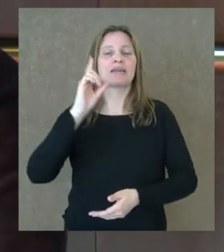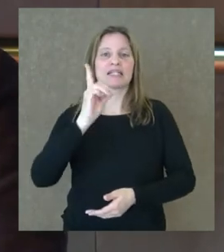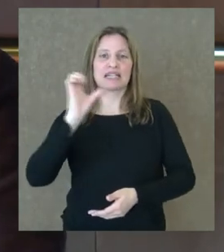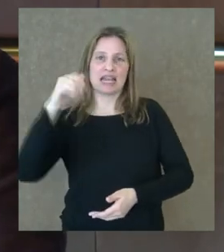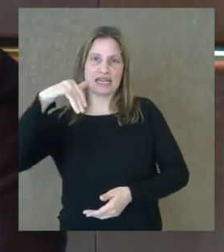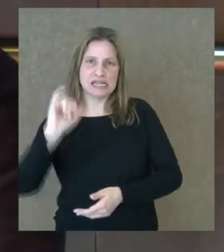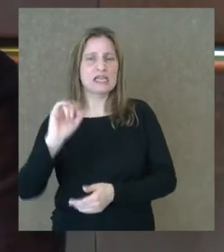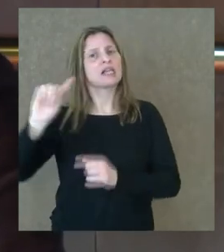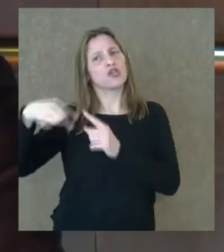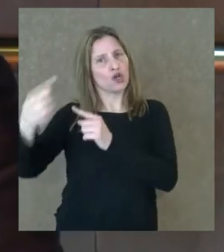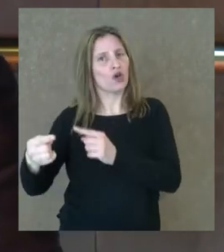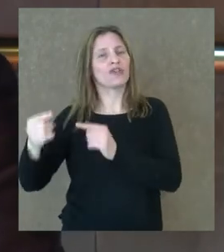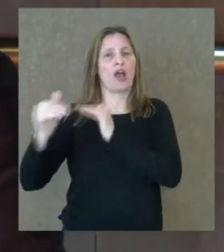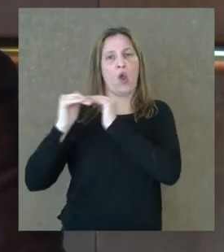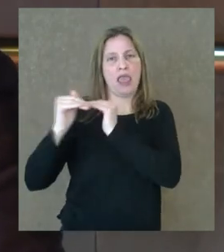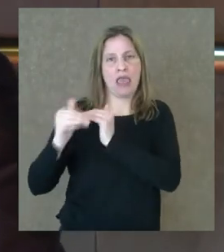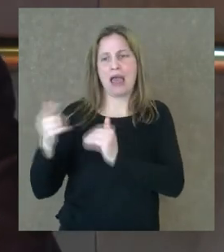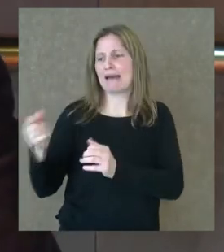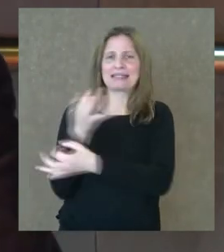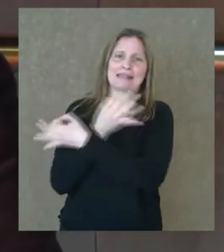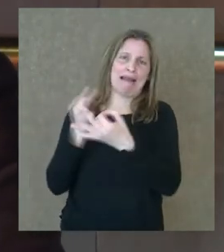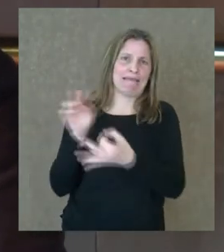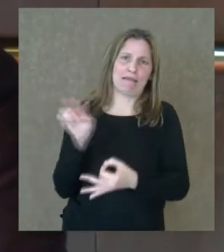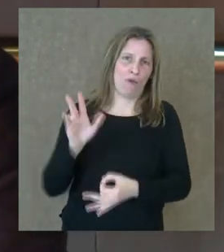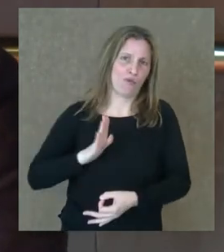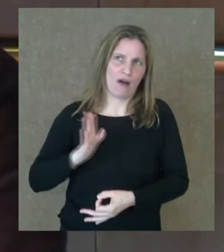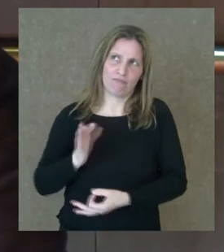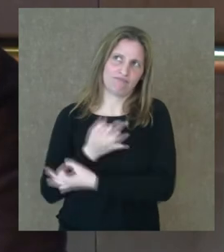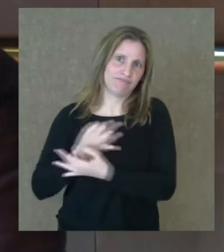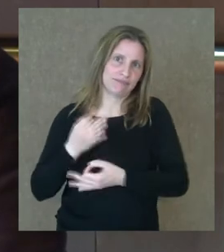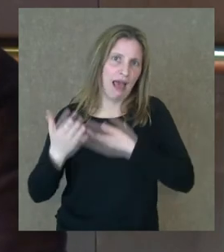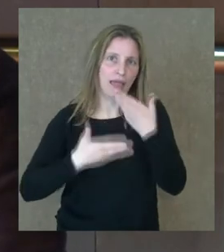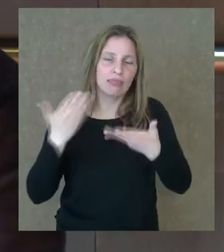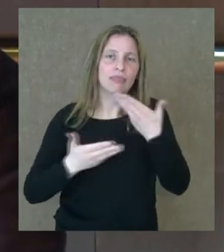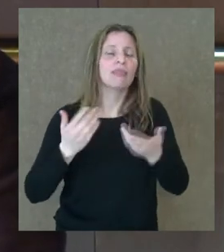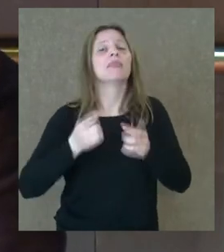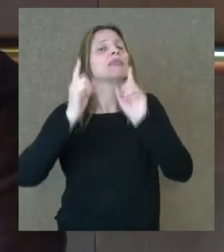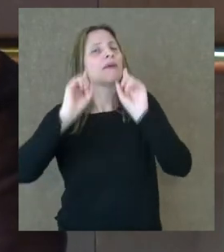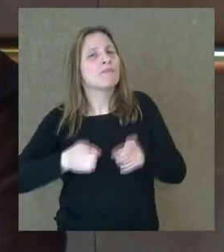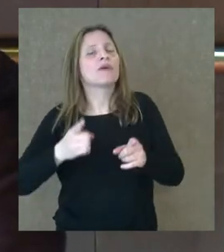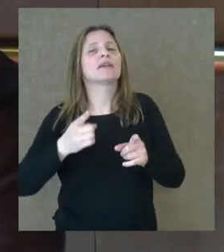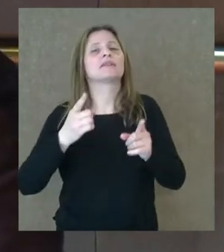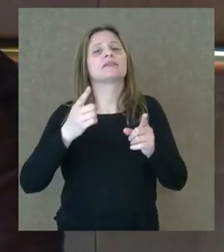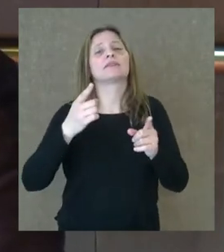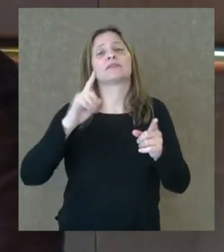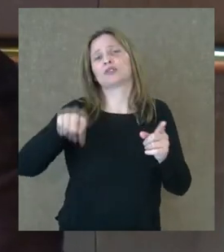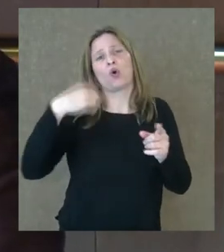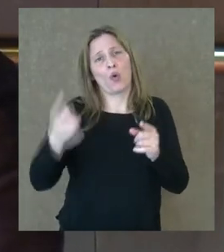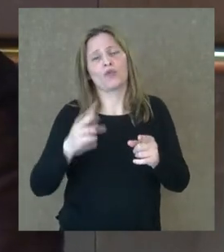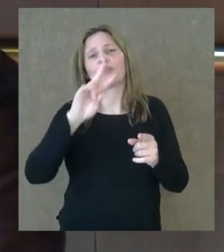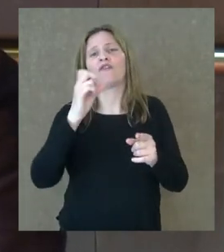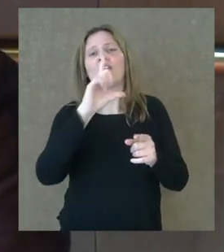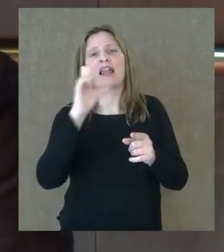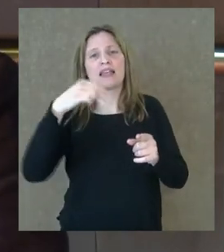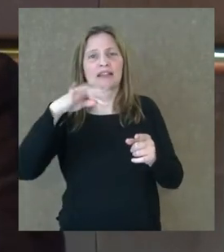mastrángelo dos excelentes colegas excelentes cantantes y después voy a hacer el área de valentín del fausto de